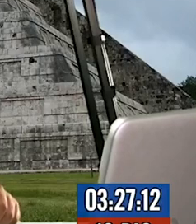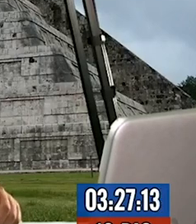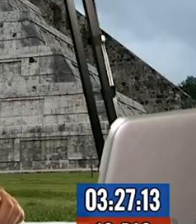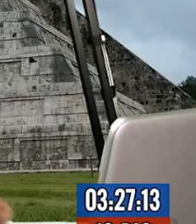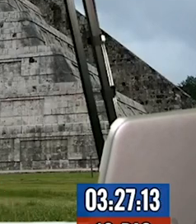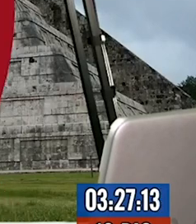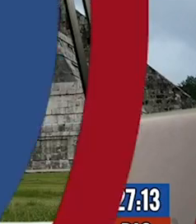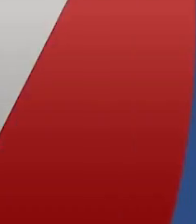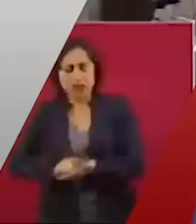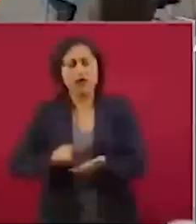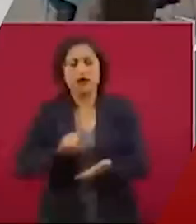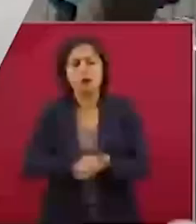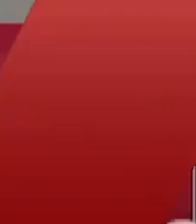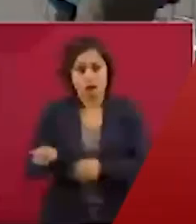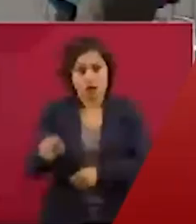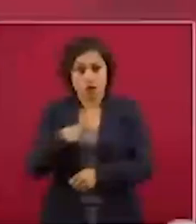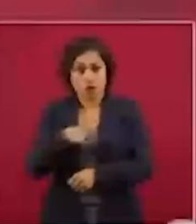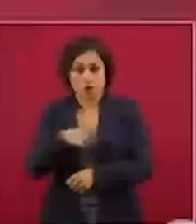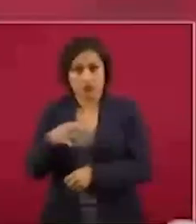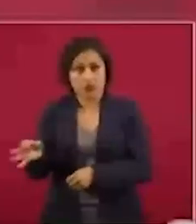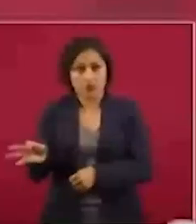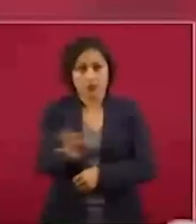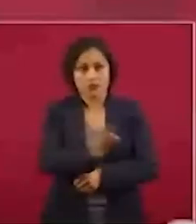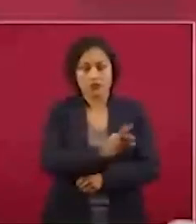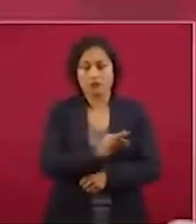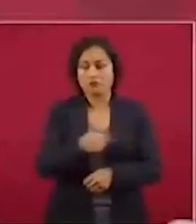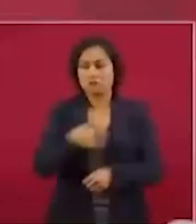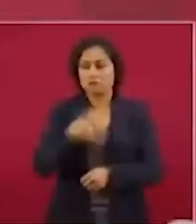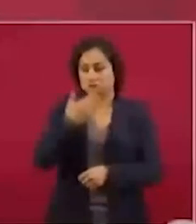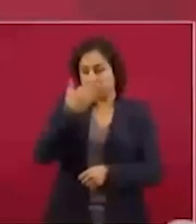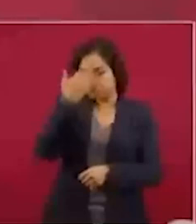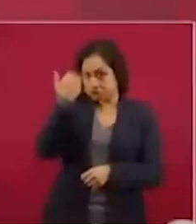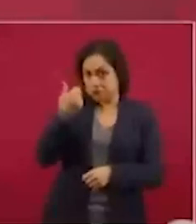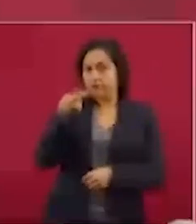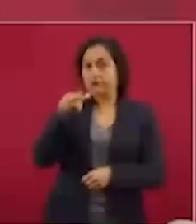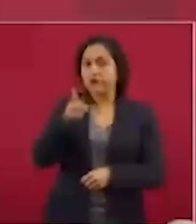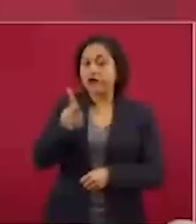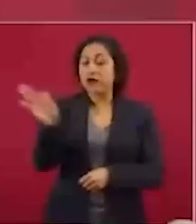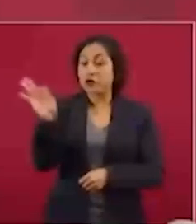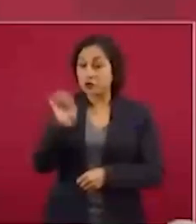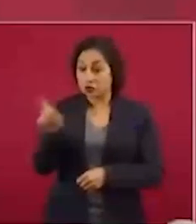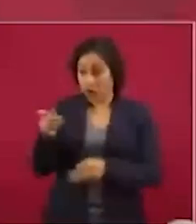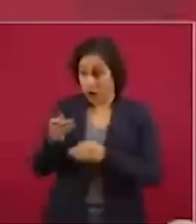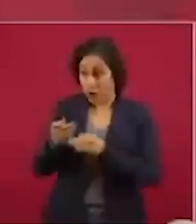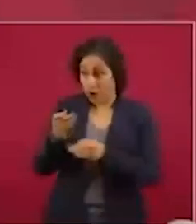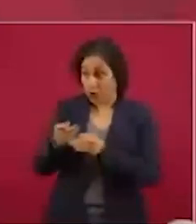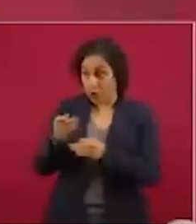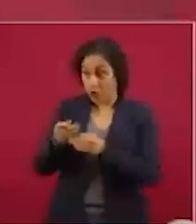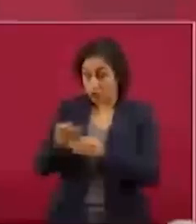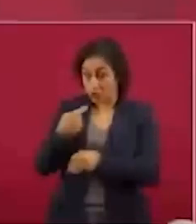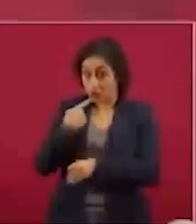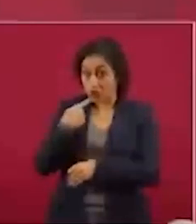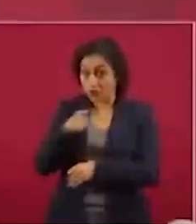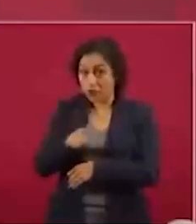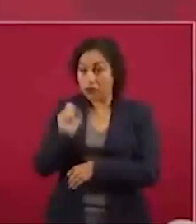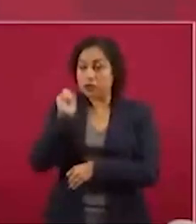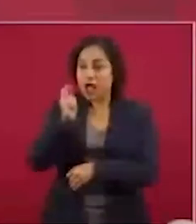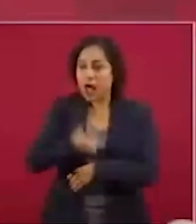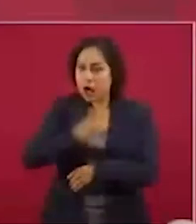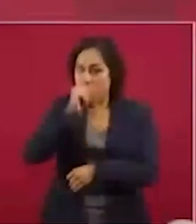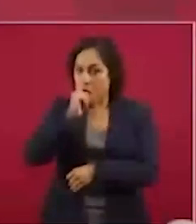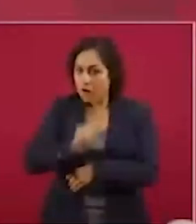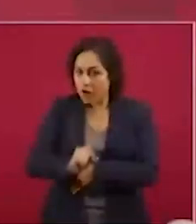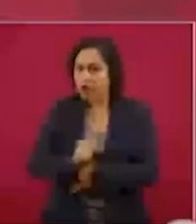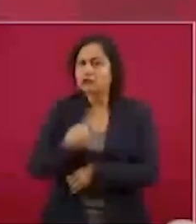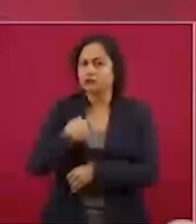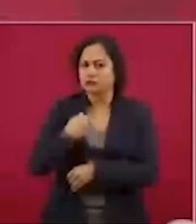responde así: si hay alguna irregularidad, se va a revisar. Qué bien que lo estás